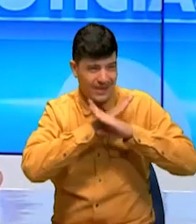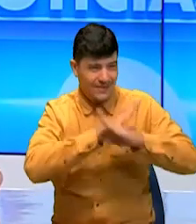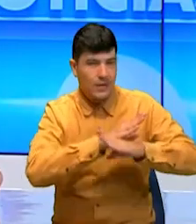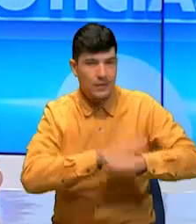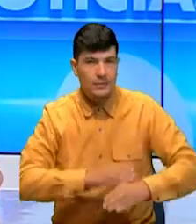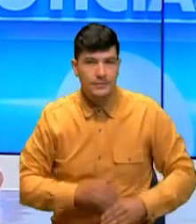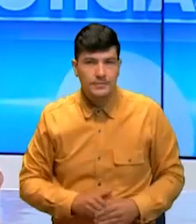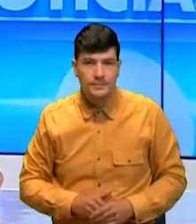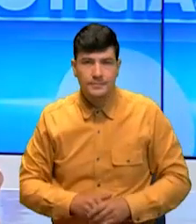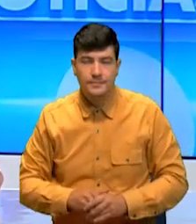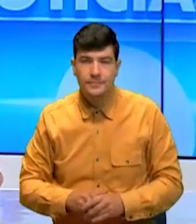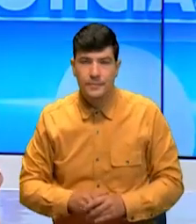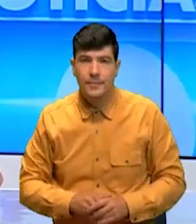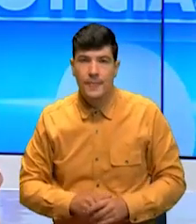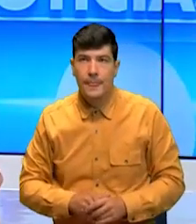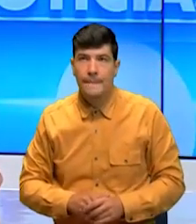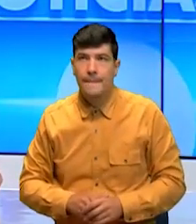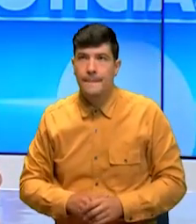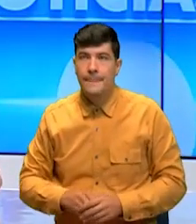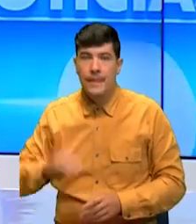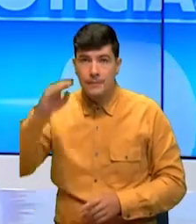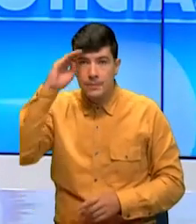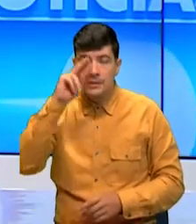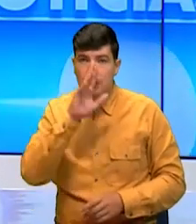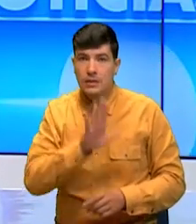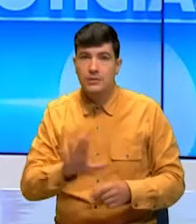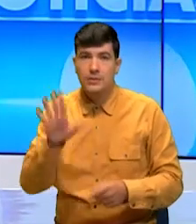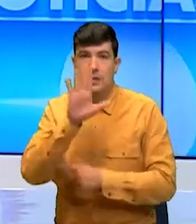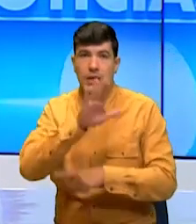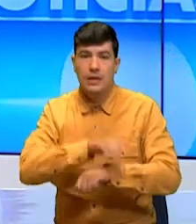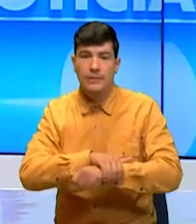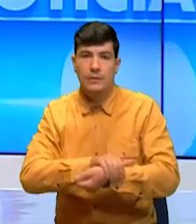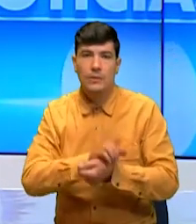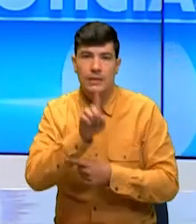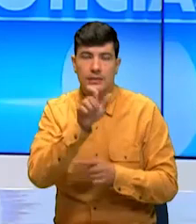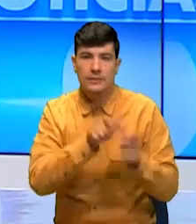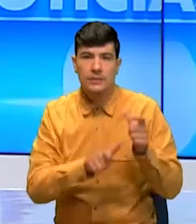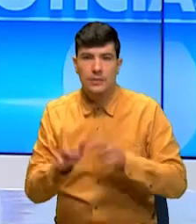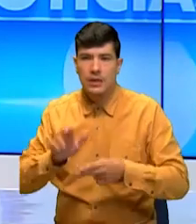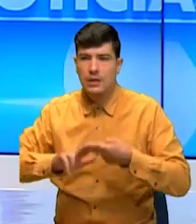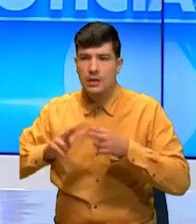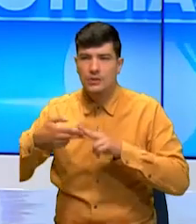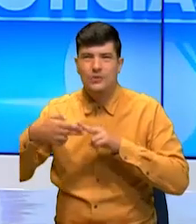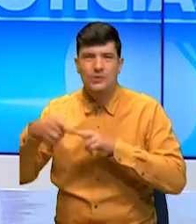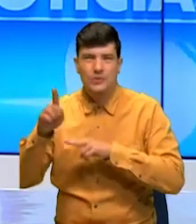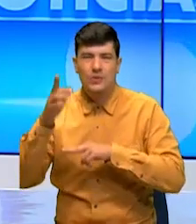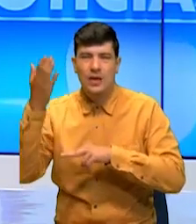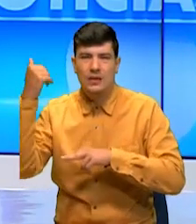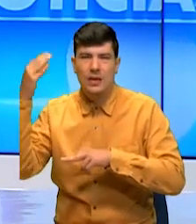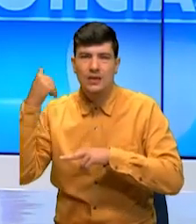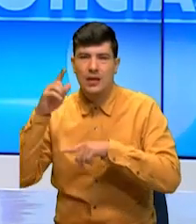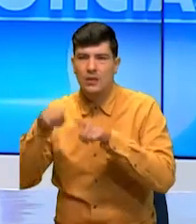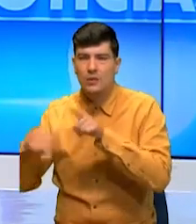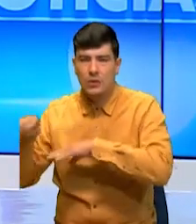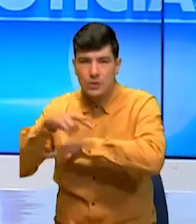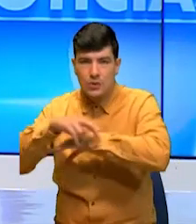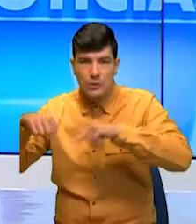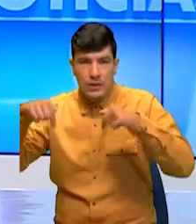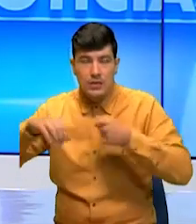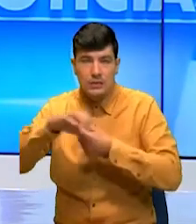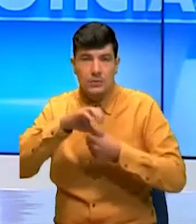y mucha atención la policía capturó a seis sujetos que al parecer estarían relacionados con varios hurtos ocurridos en el área metropolitana de bucaramanga